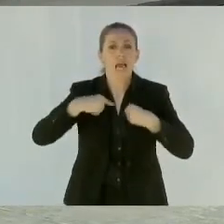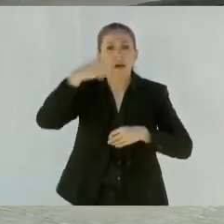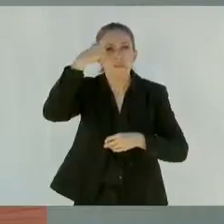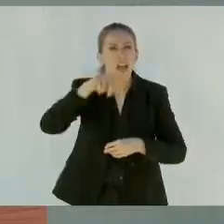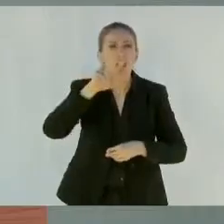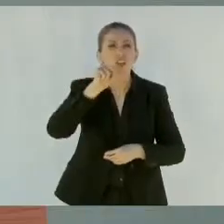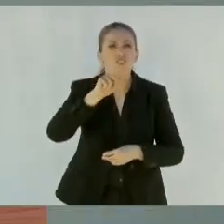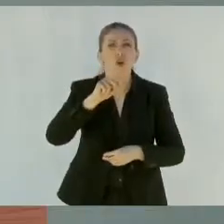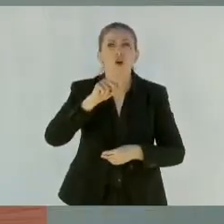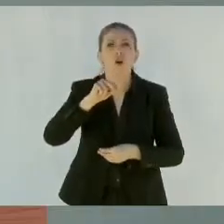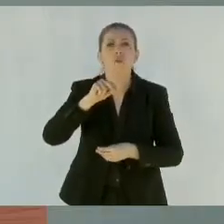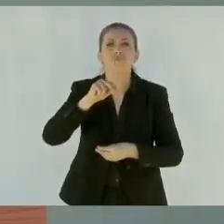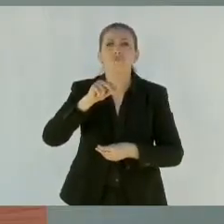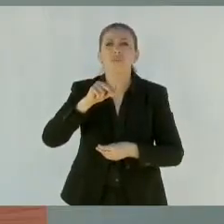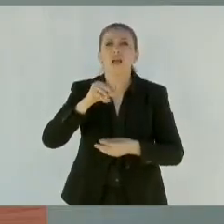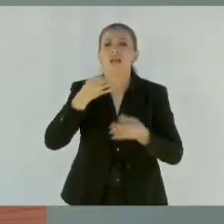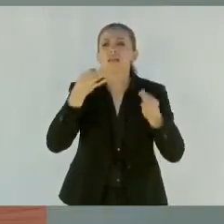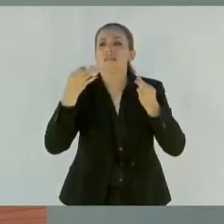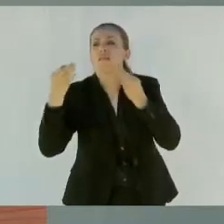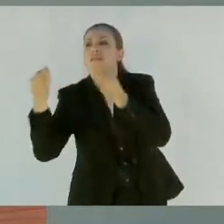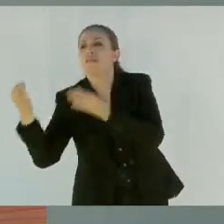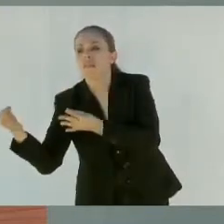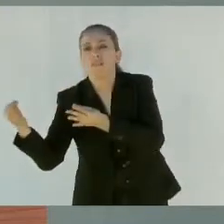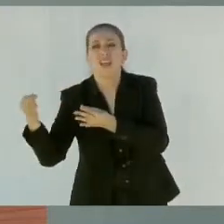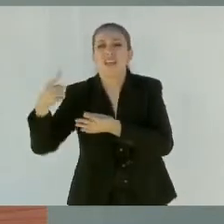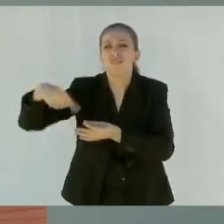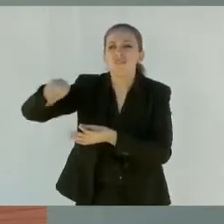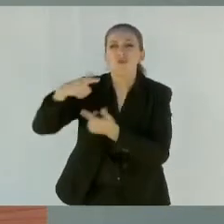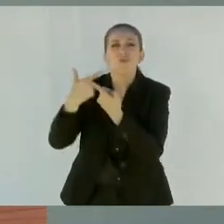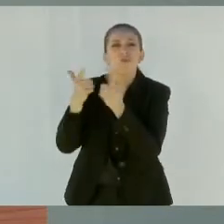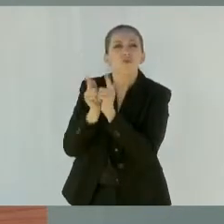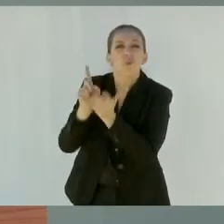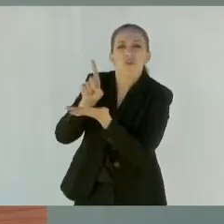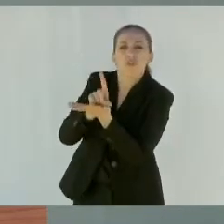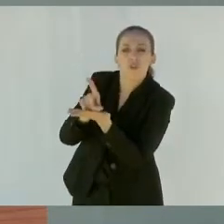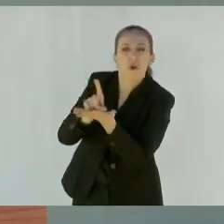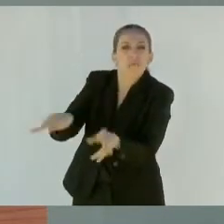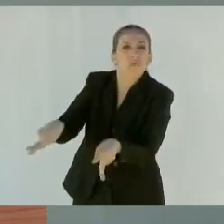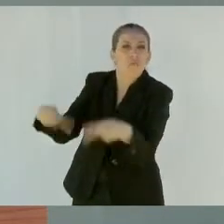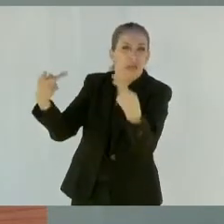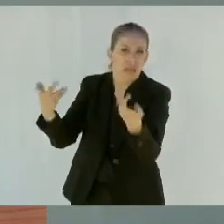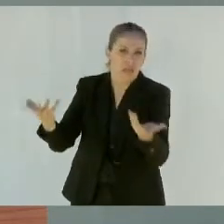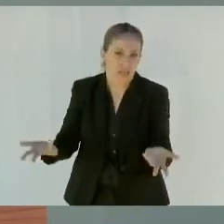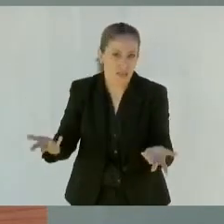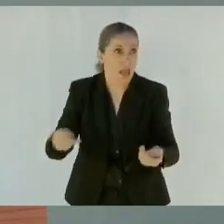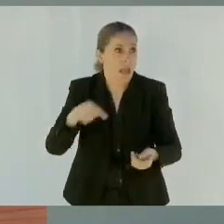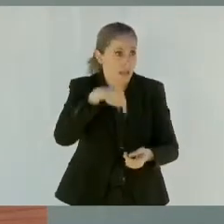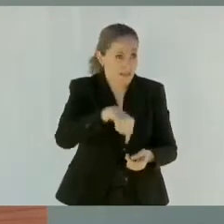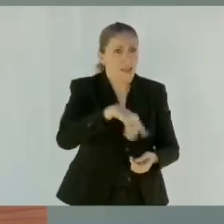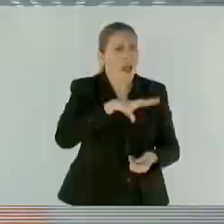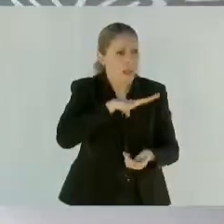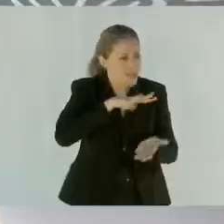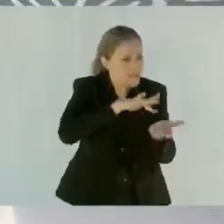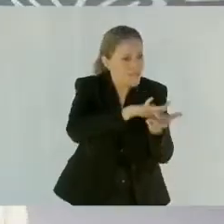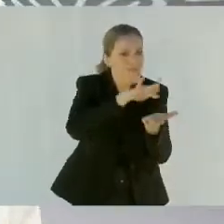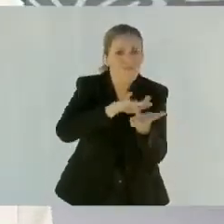jóvenes. Pues aquí hay 55 jóvenes, aquí en Sabinas.